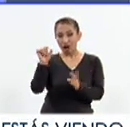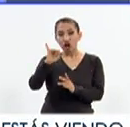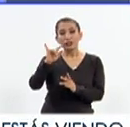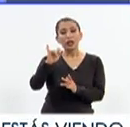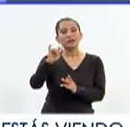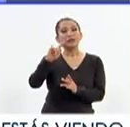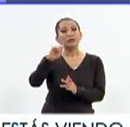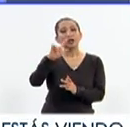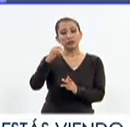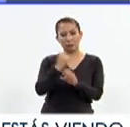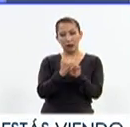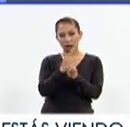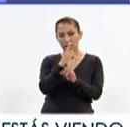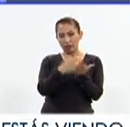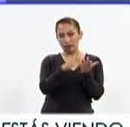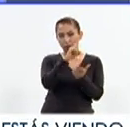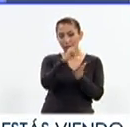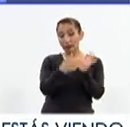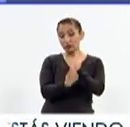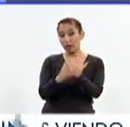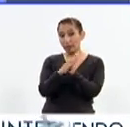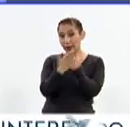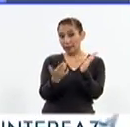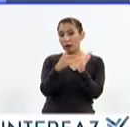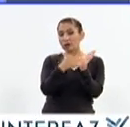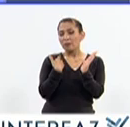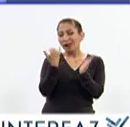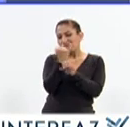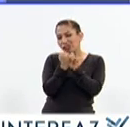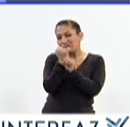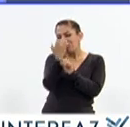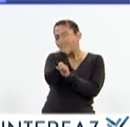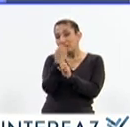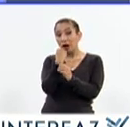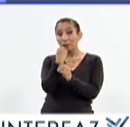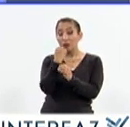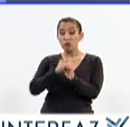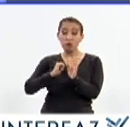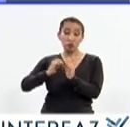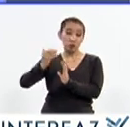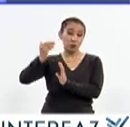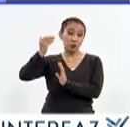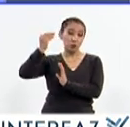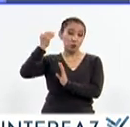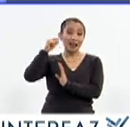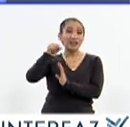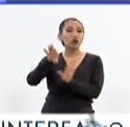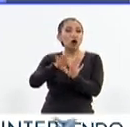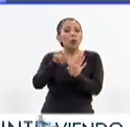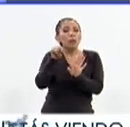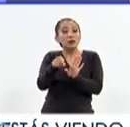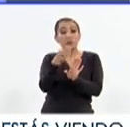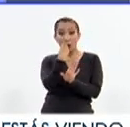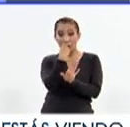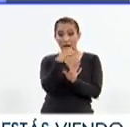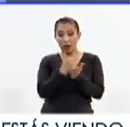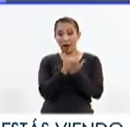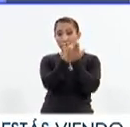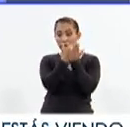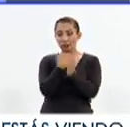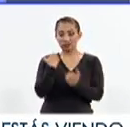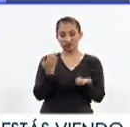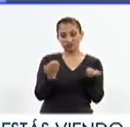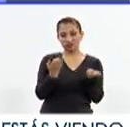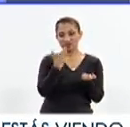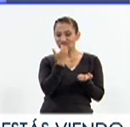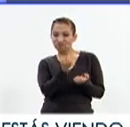José Luis Espinosa, investigador de la UNAM, presentó un libro sobre un estudio de la alimentación prehispánica y cómo esta dieta puede ayudar al